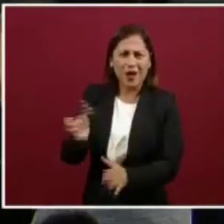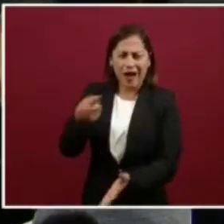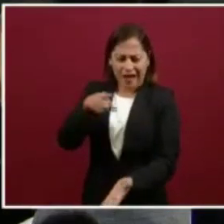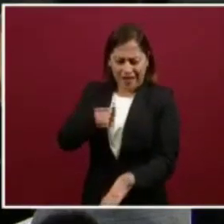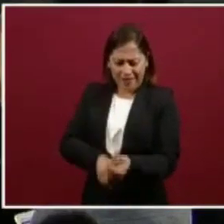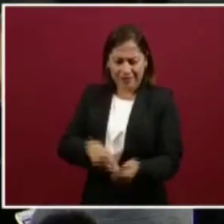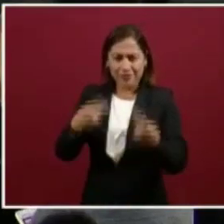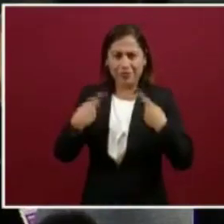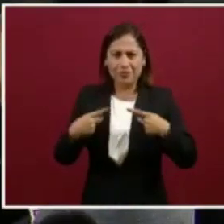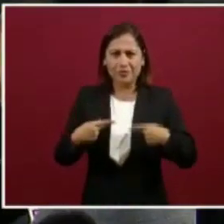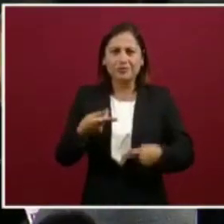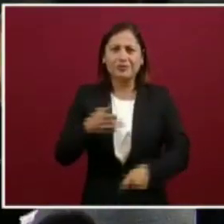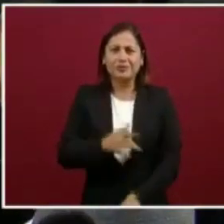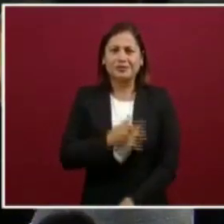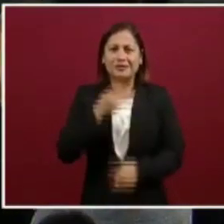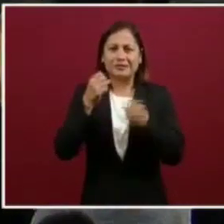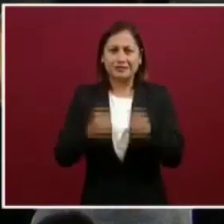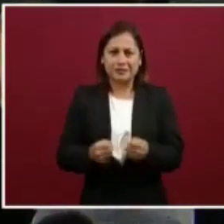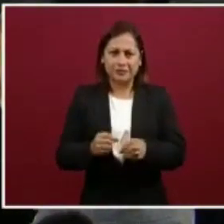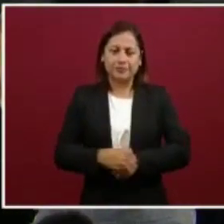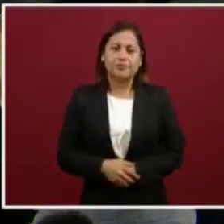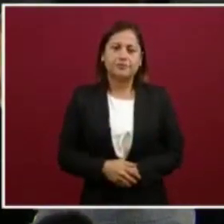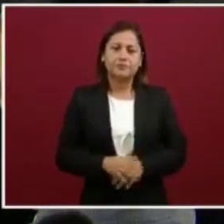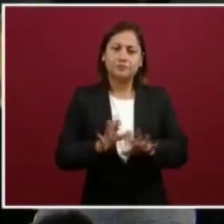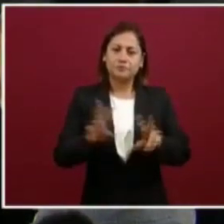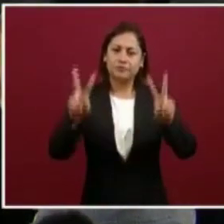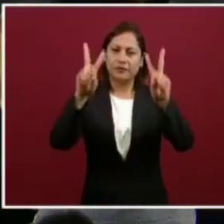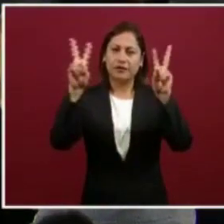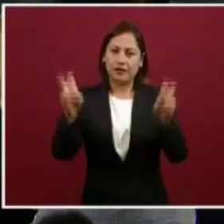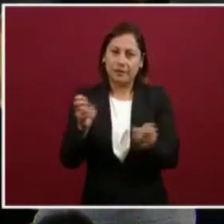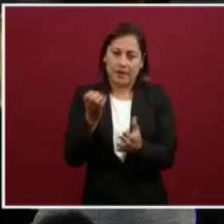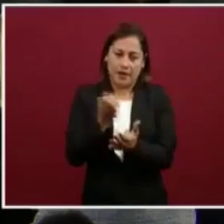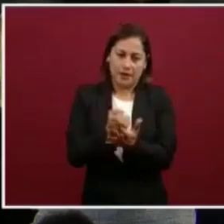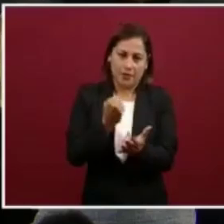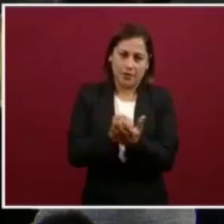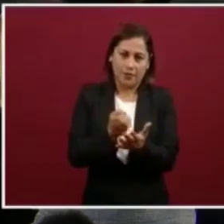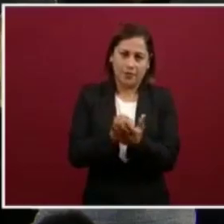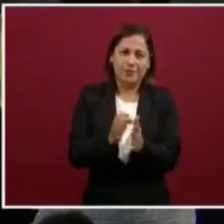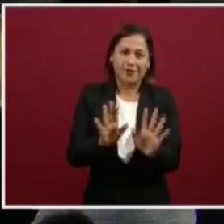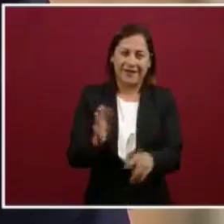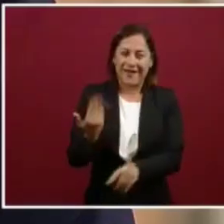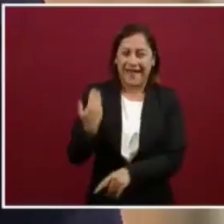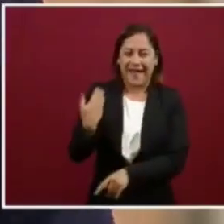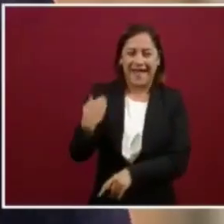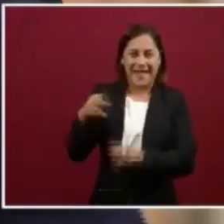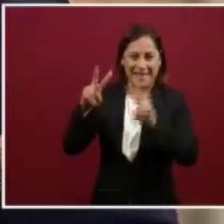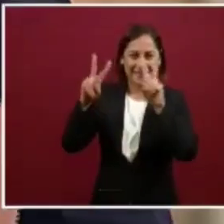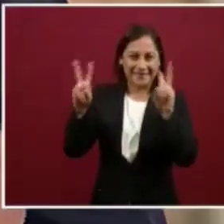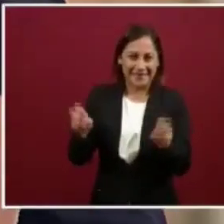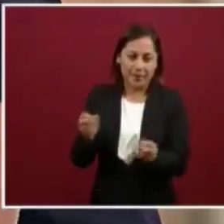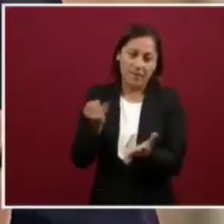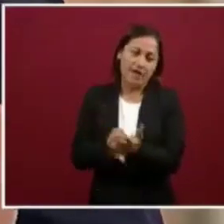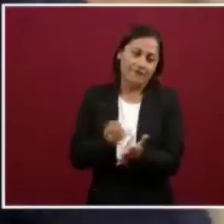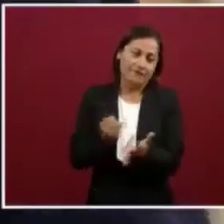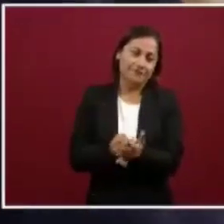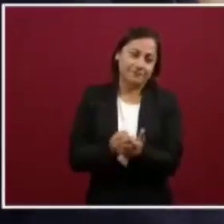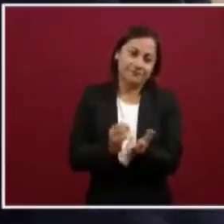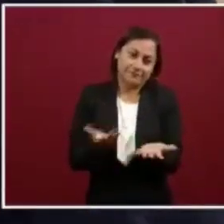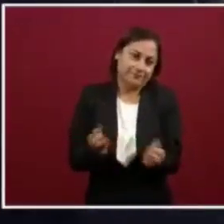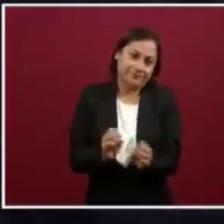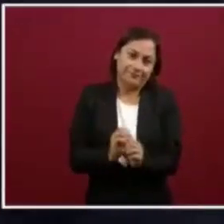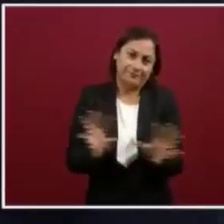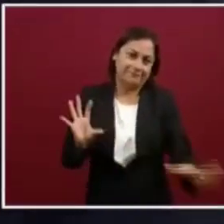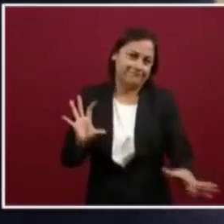¿Qué proponemos en materia económica? Y me alegro que ya ustedes escucharon un ratito de fiscalidad, porque pues por ahí va la mano también, es